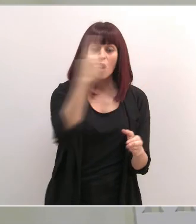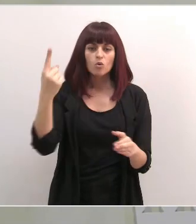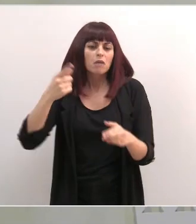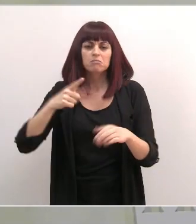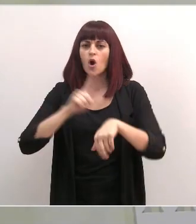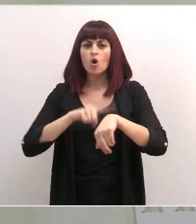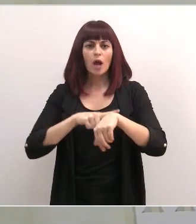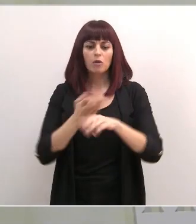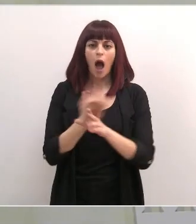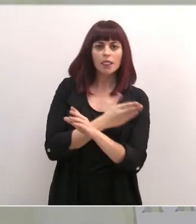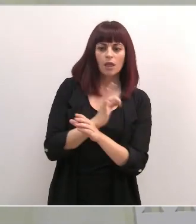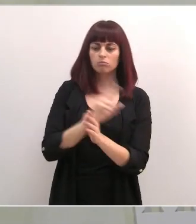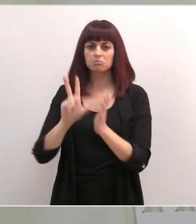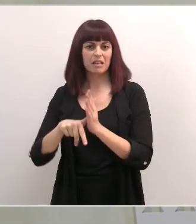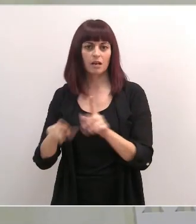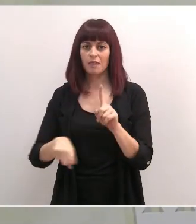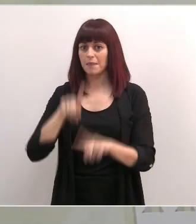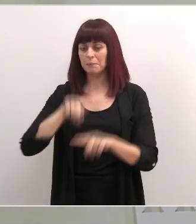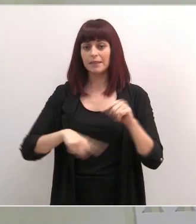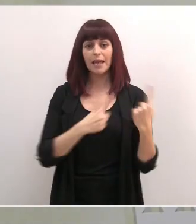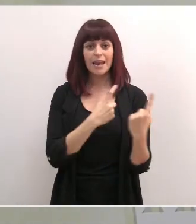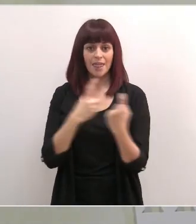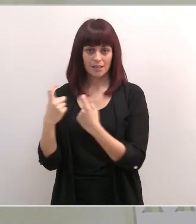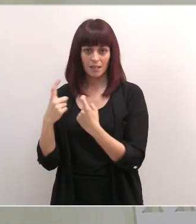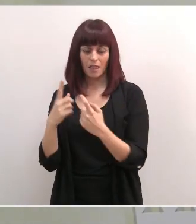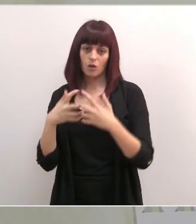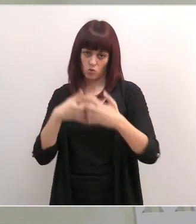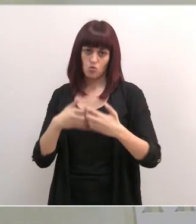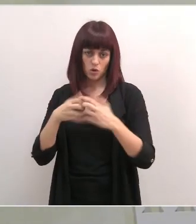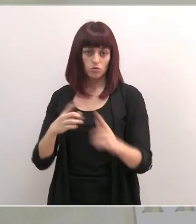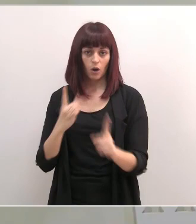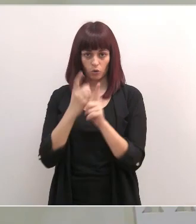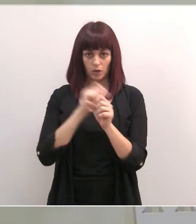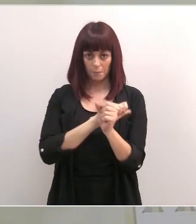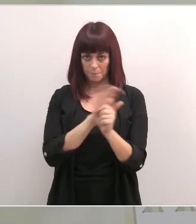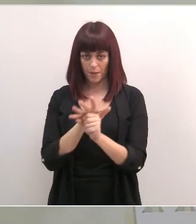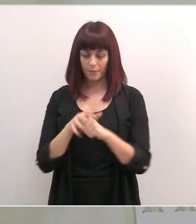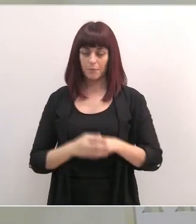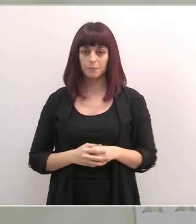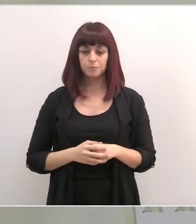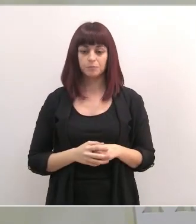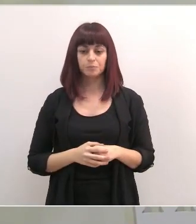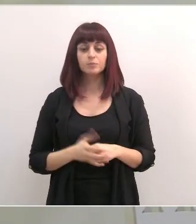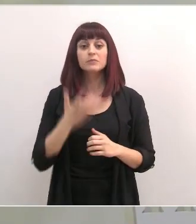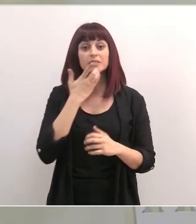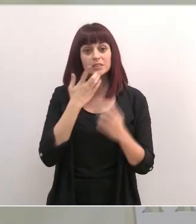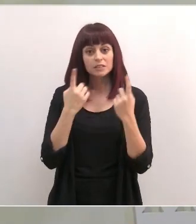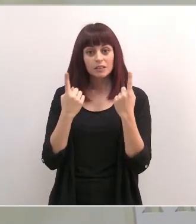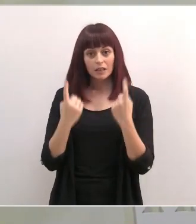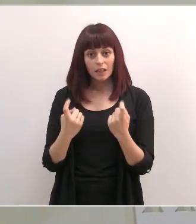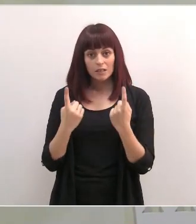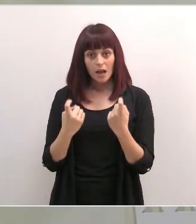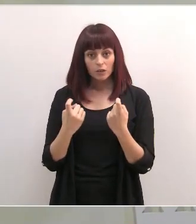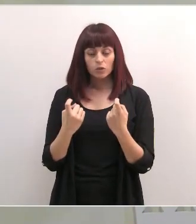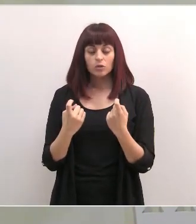queda de acuerdo a sus necesidades en la lucha contra la pandemia, así como para el caso en que sea necesario